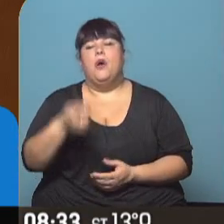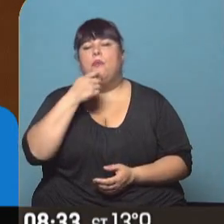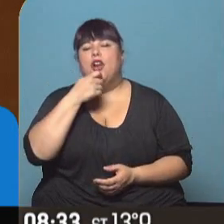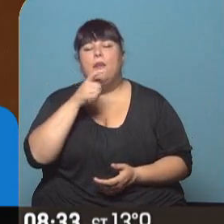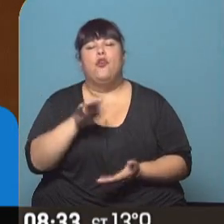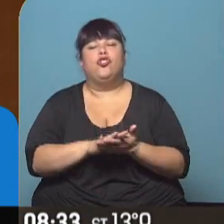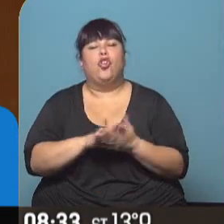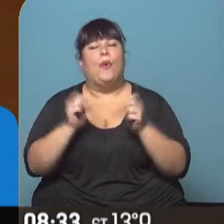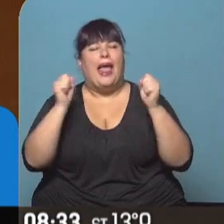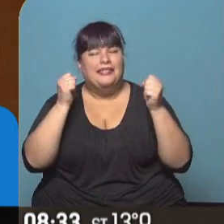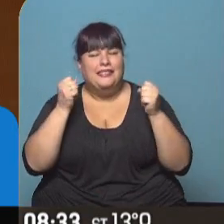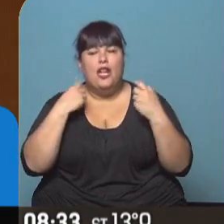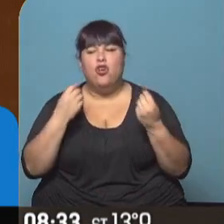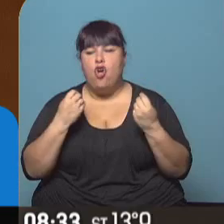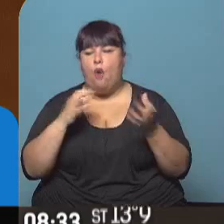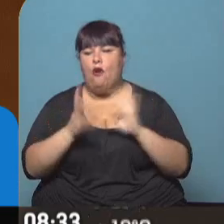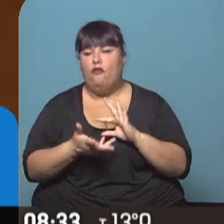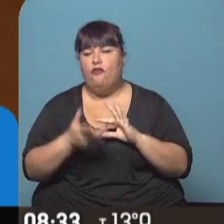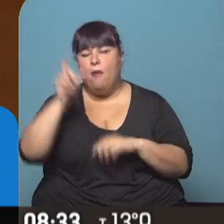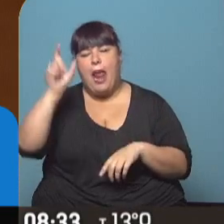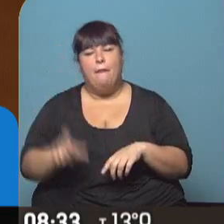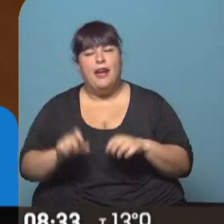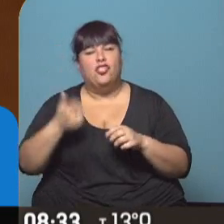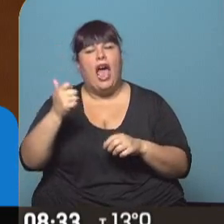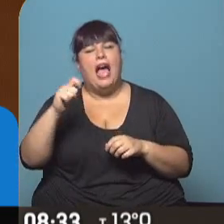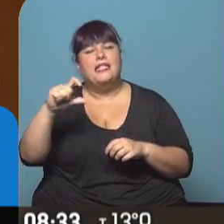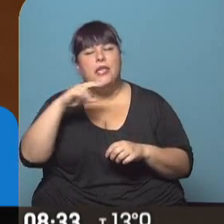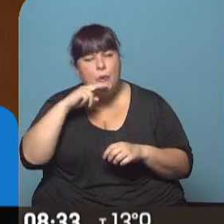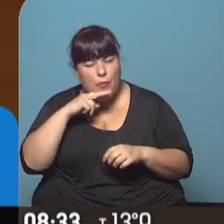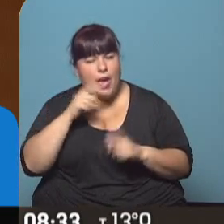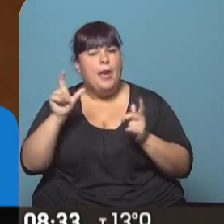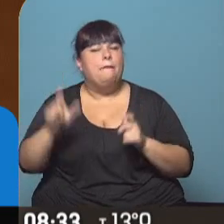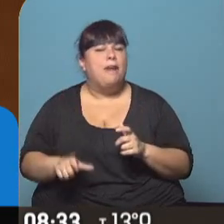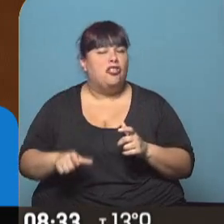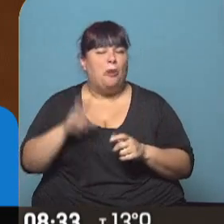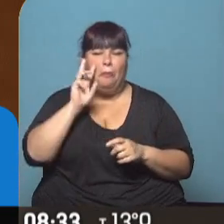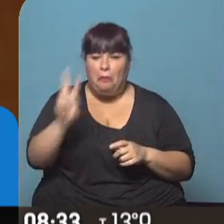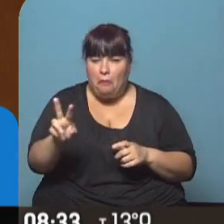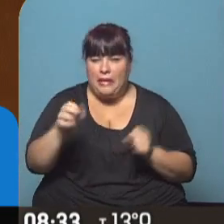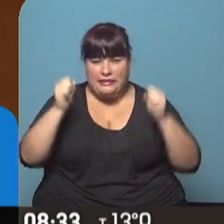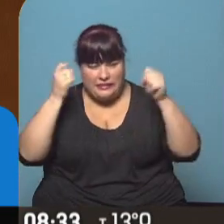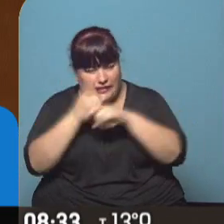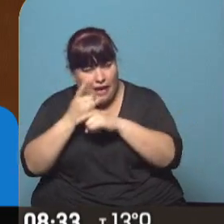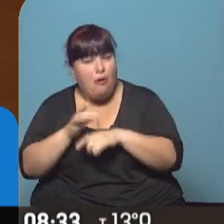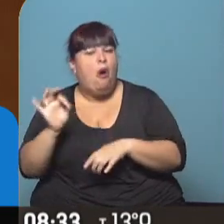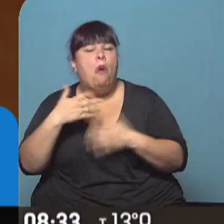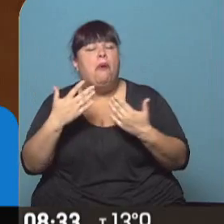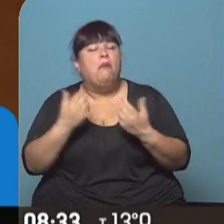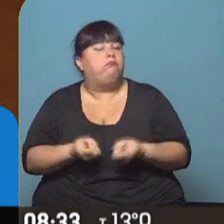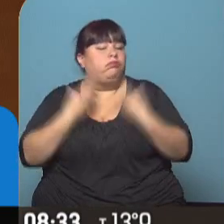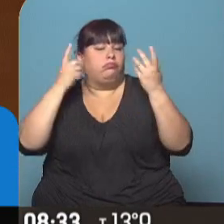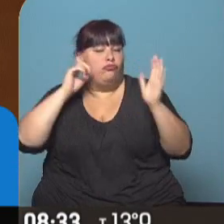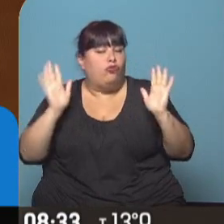lo que es estrés, ¿cómo es la característica de la persona que sufre ACV? ¿Es una persona que uno la ve estresada siempre o puede